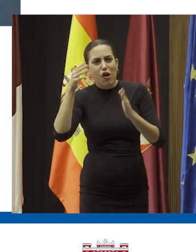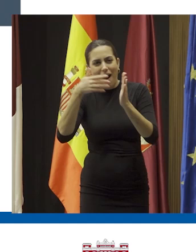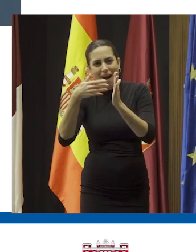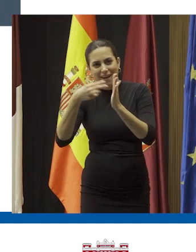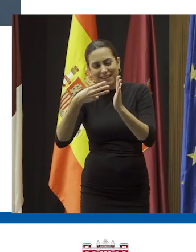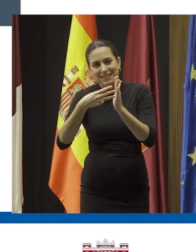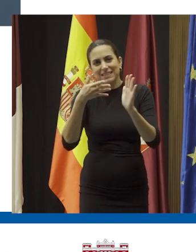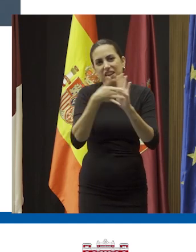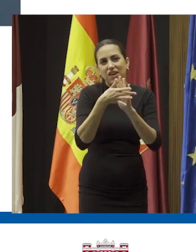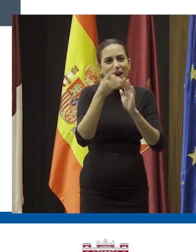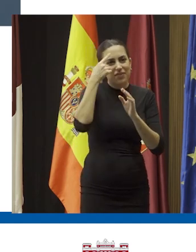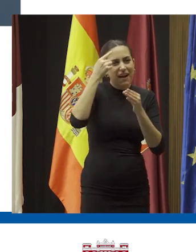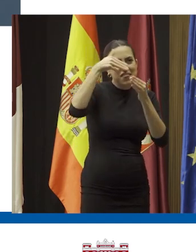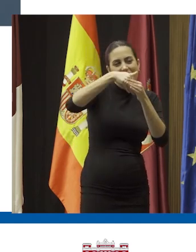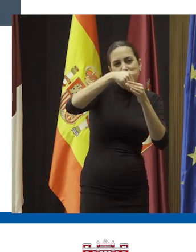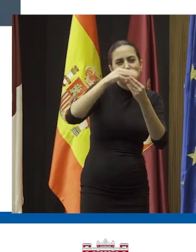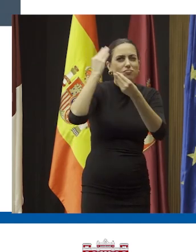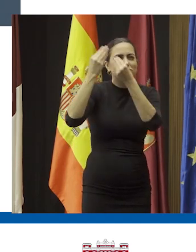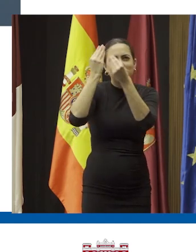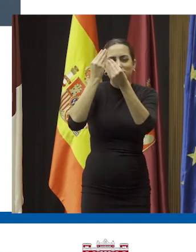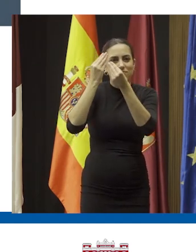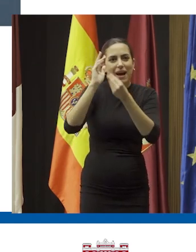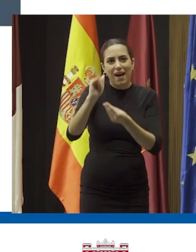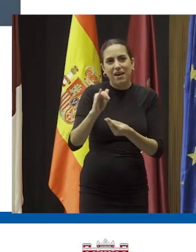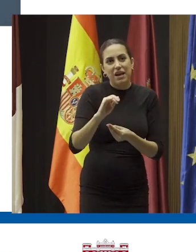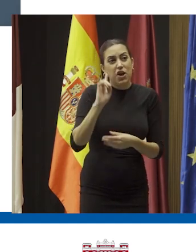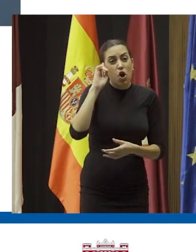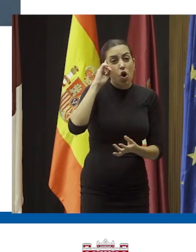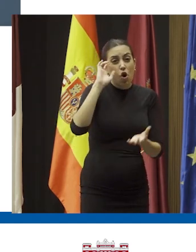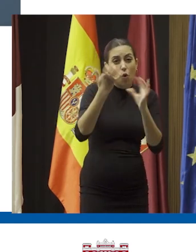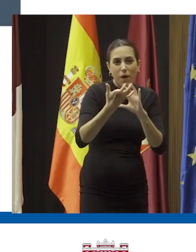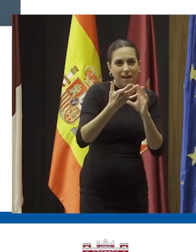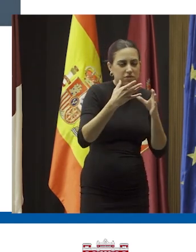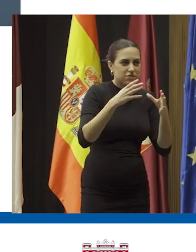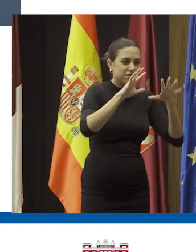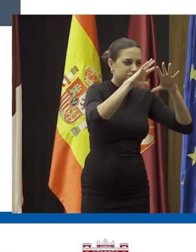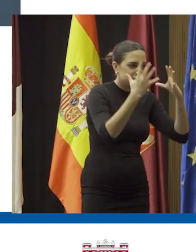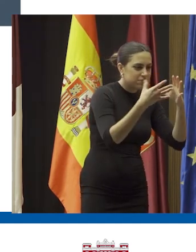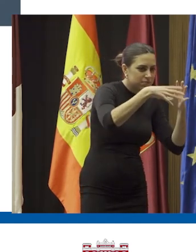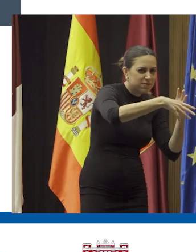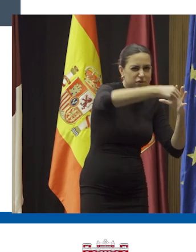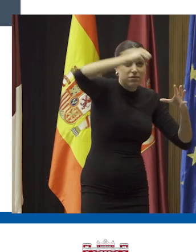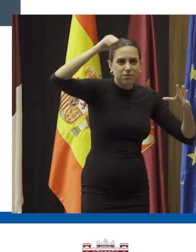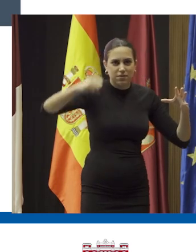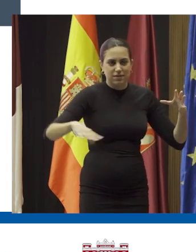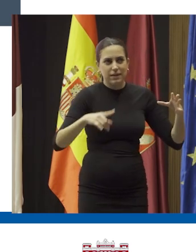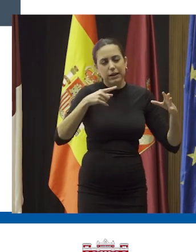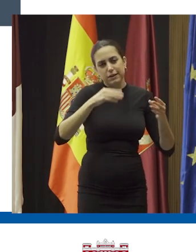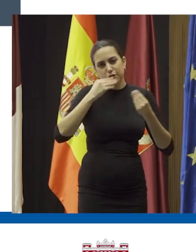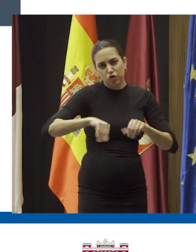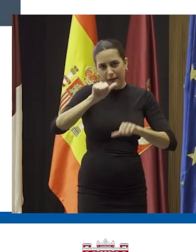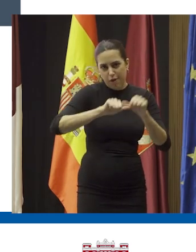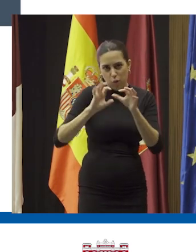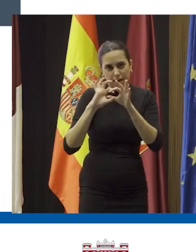nenúfares, podría ser. Pero la extracción de la piedra de la locura es una historia de la medicina de cirugía.